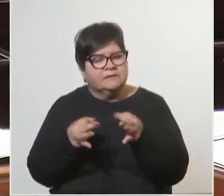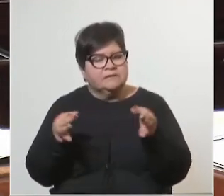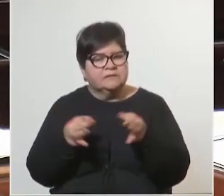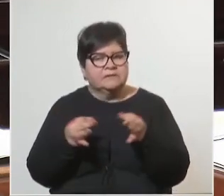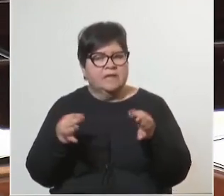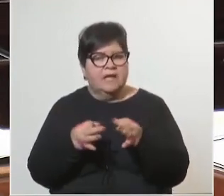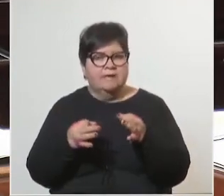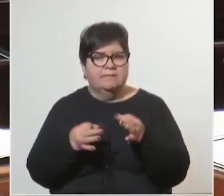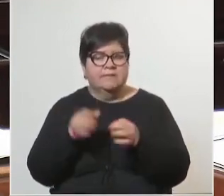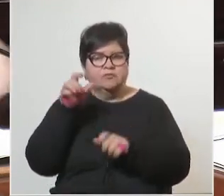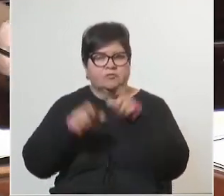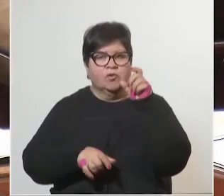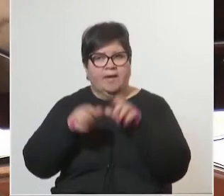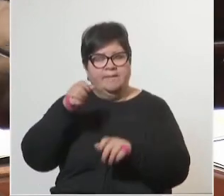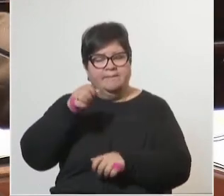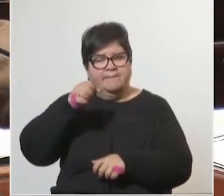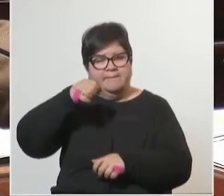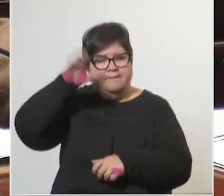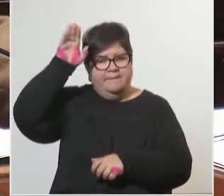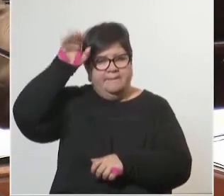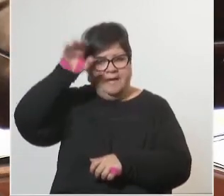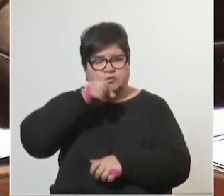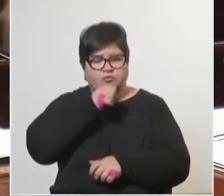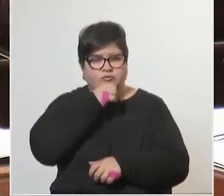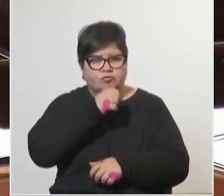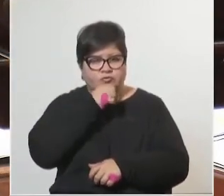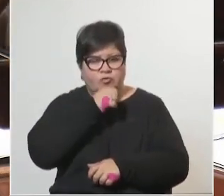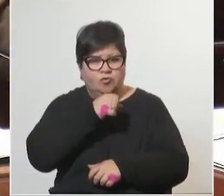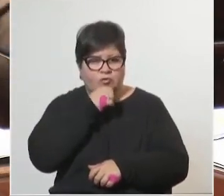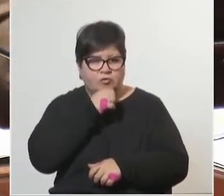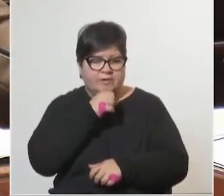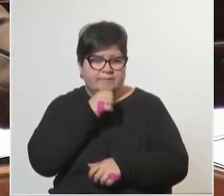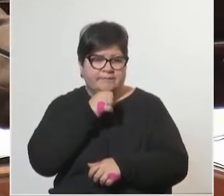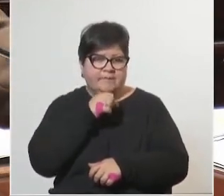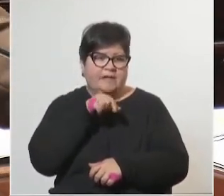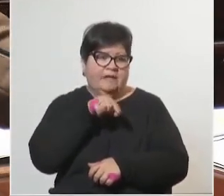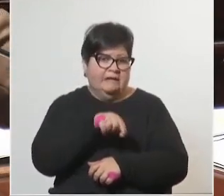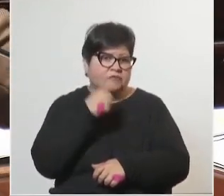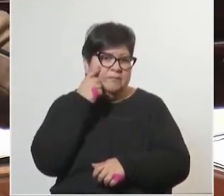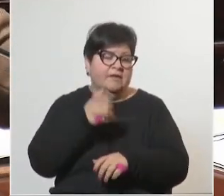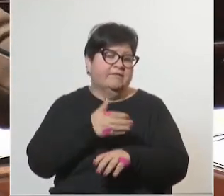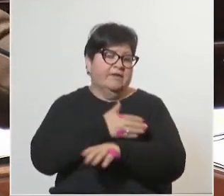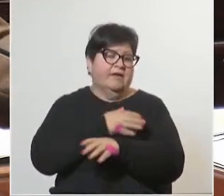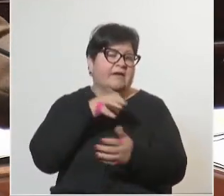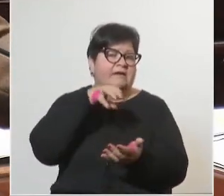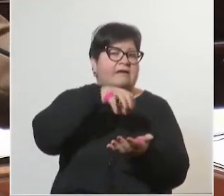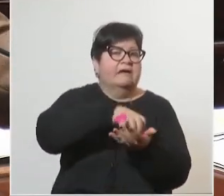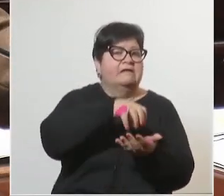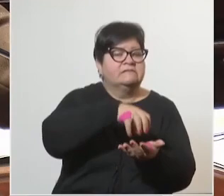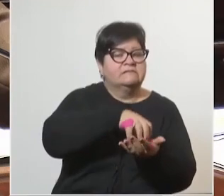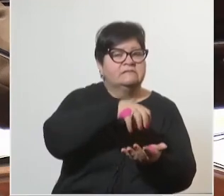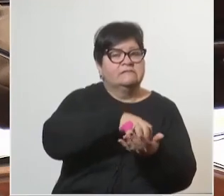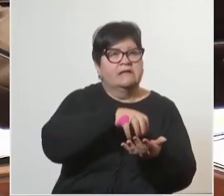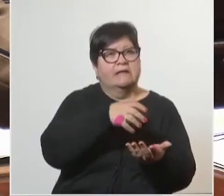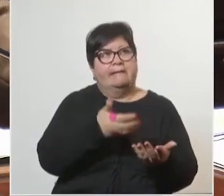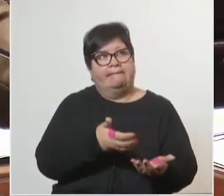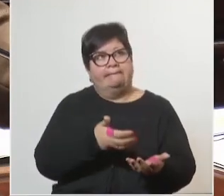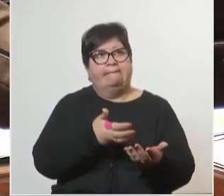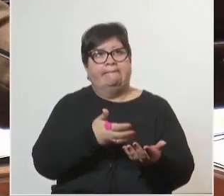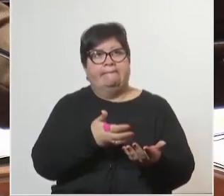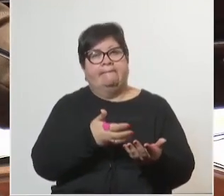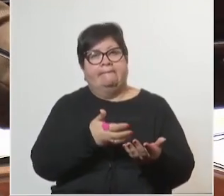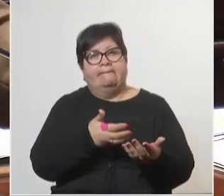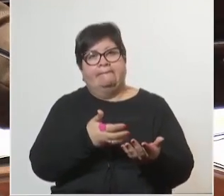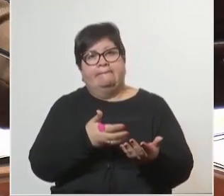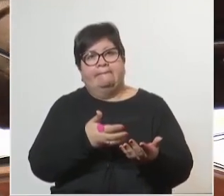personas mayores. Y esto está previsto para cárceles promedio o quizás cárceles modelo. En el Uruguay tenemos